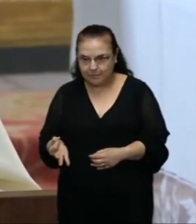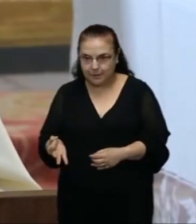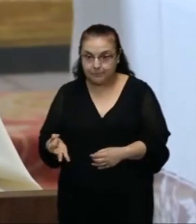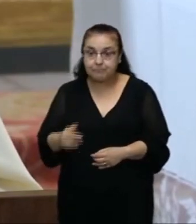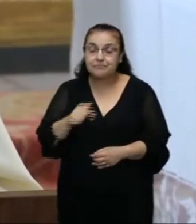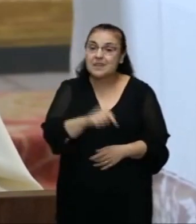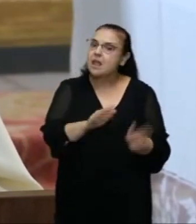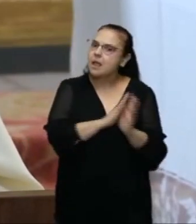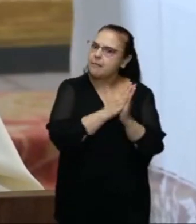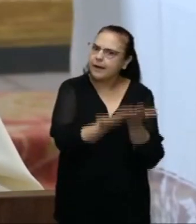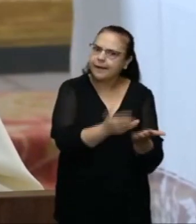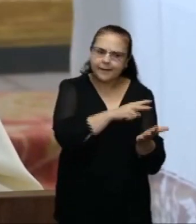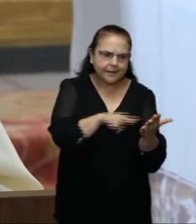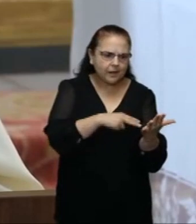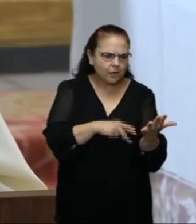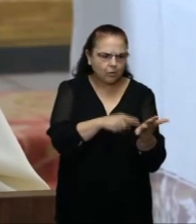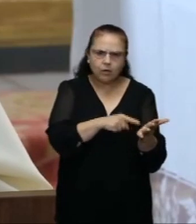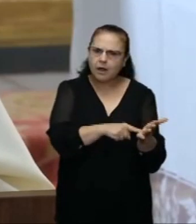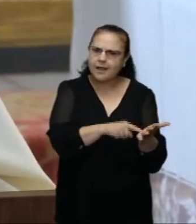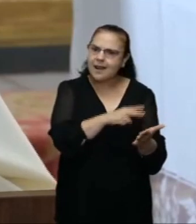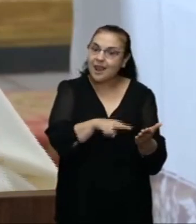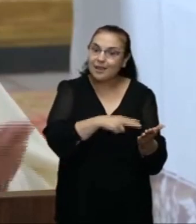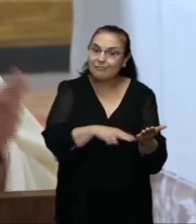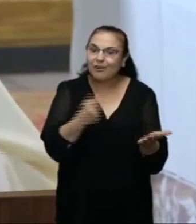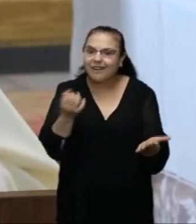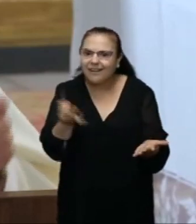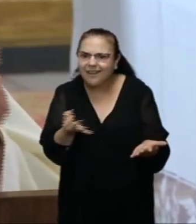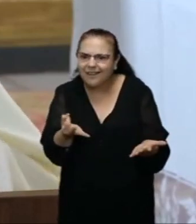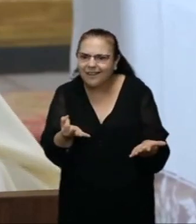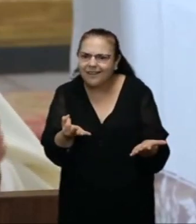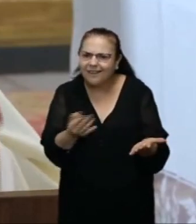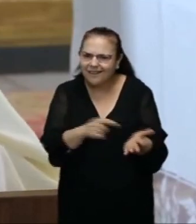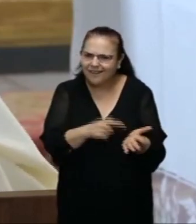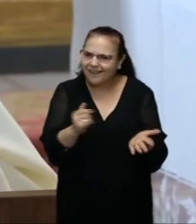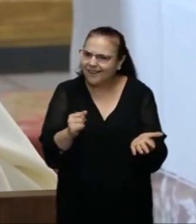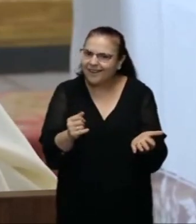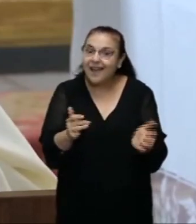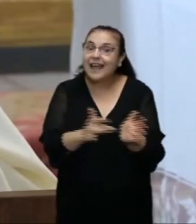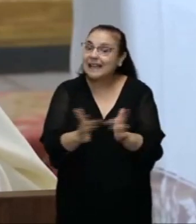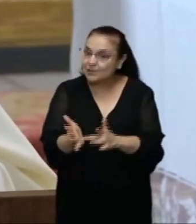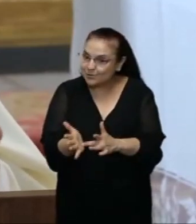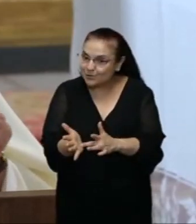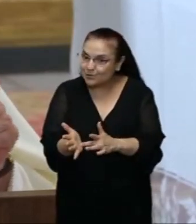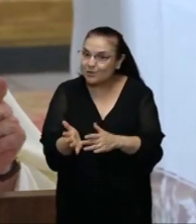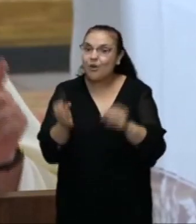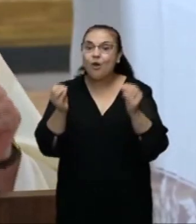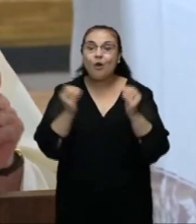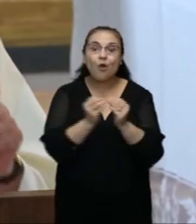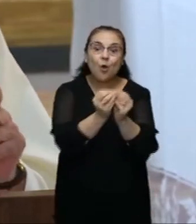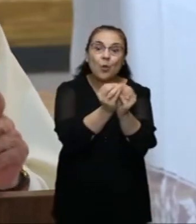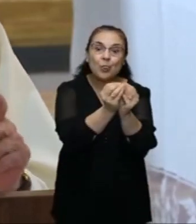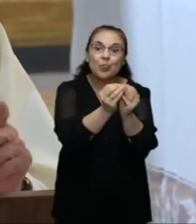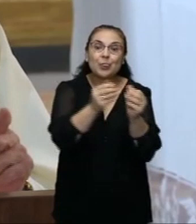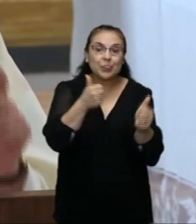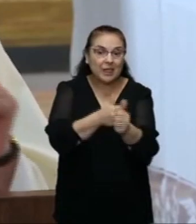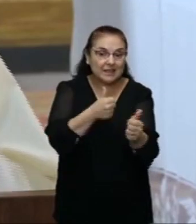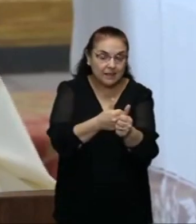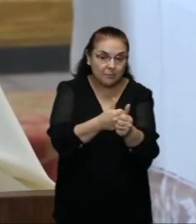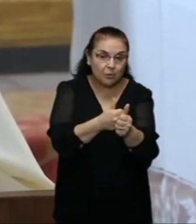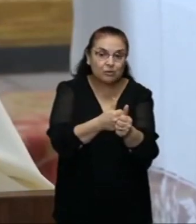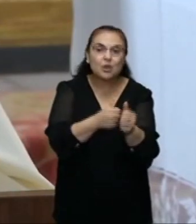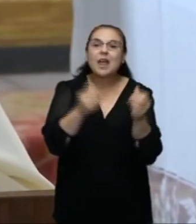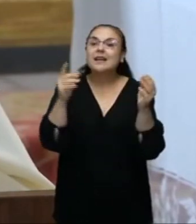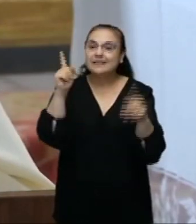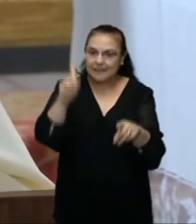encontramos? Nos encontramos con un Jesús que va acompañado de sus discípulos y de mucho